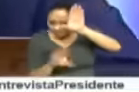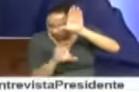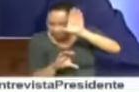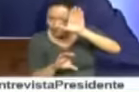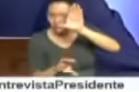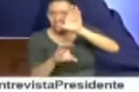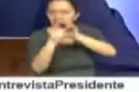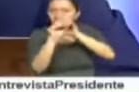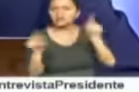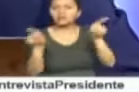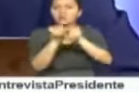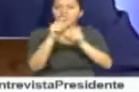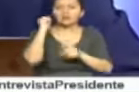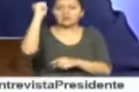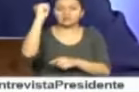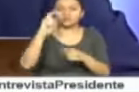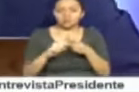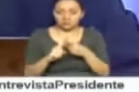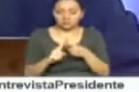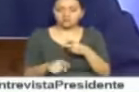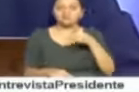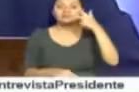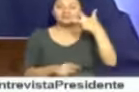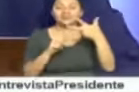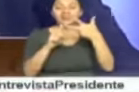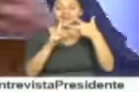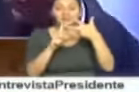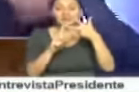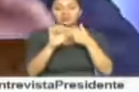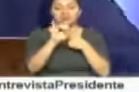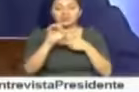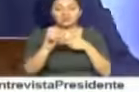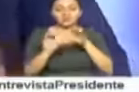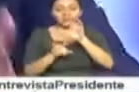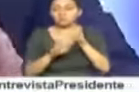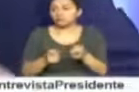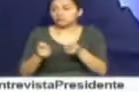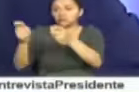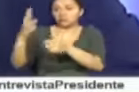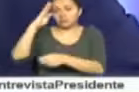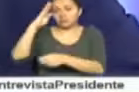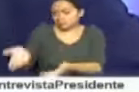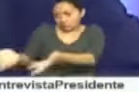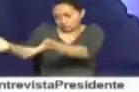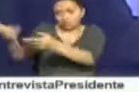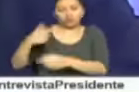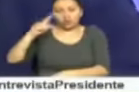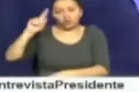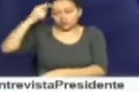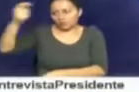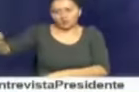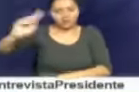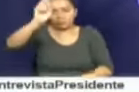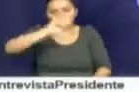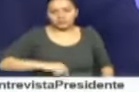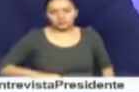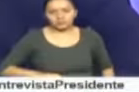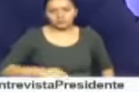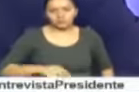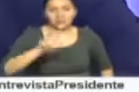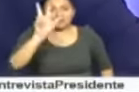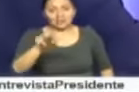derechos, etc. Tercero, la contradicción. El IFA de las Fuerzas Armadas, perfecto, se lo regalo, pero no piden un centavo para el gobierno. El IFA de las Fuerzas Armadas, pero los